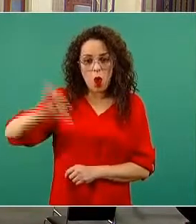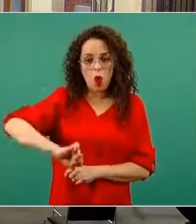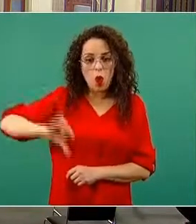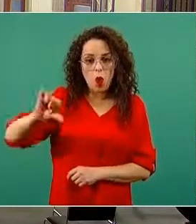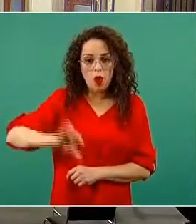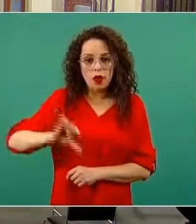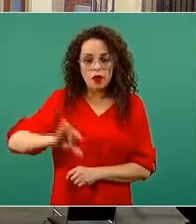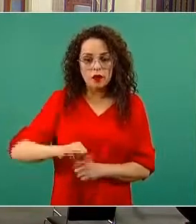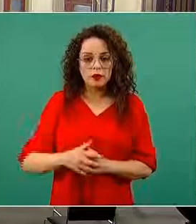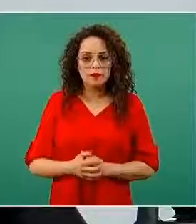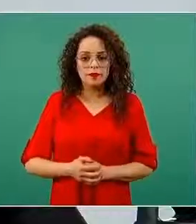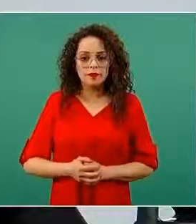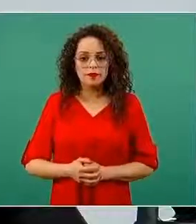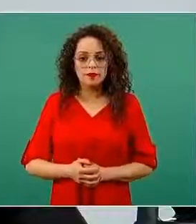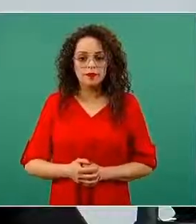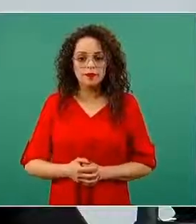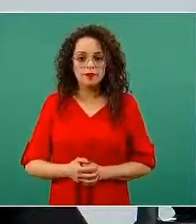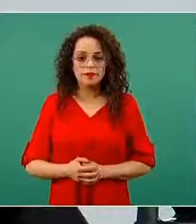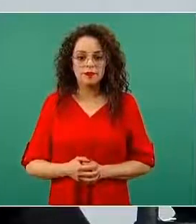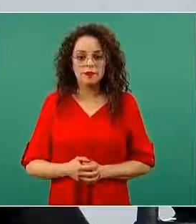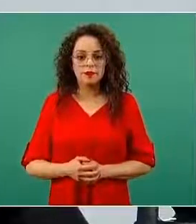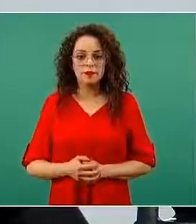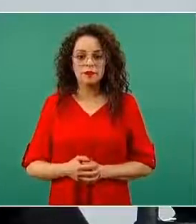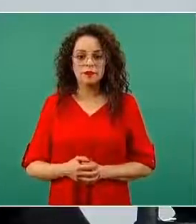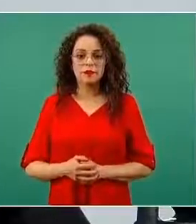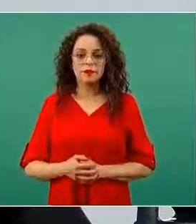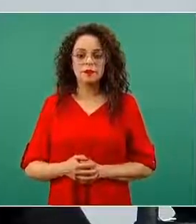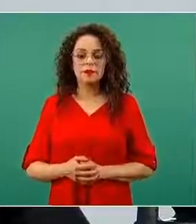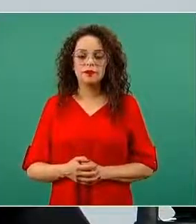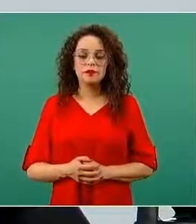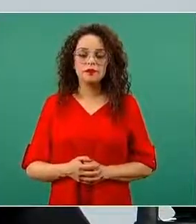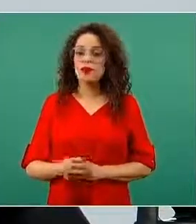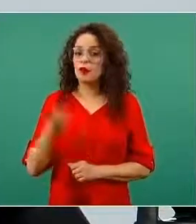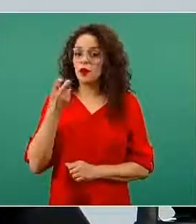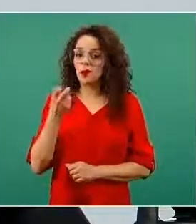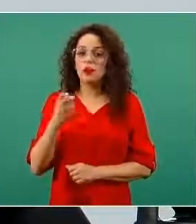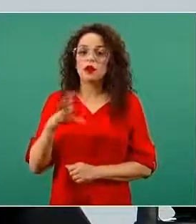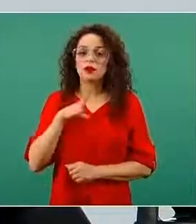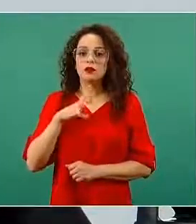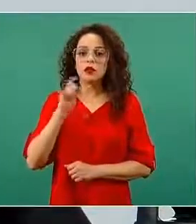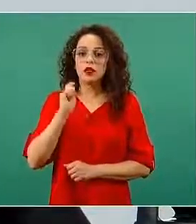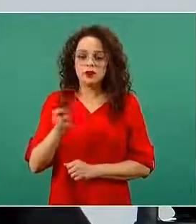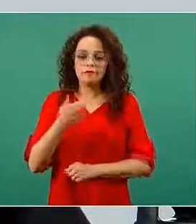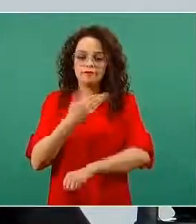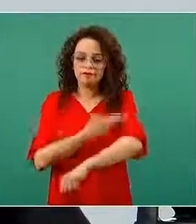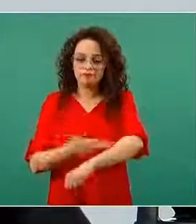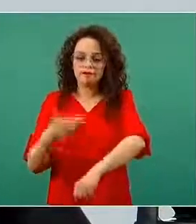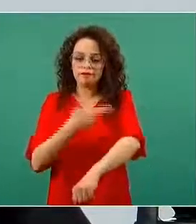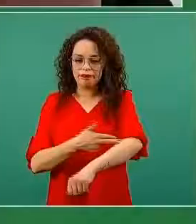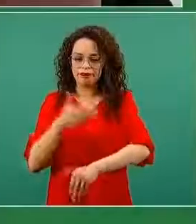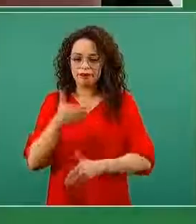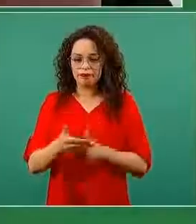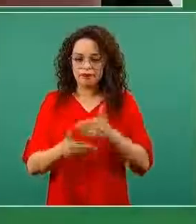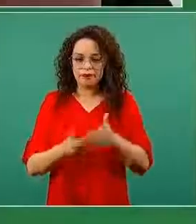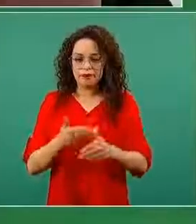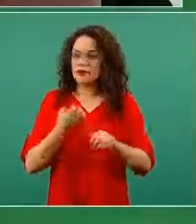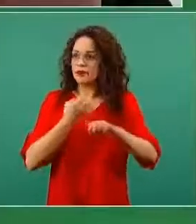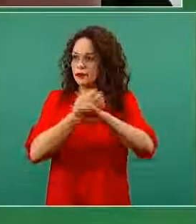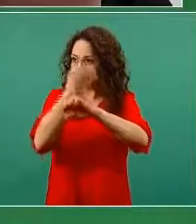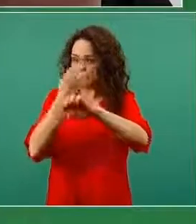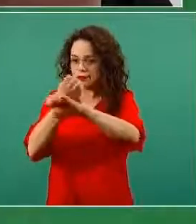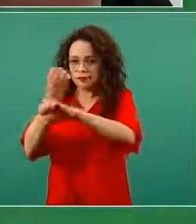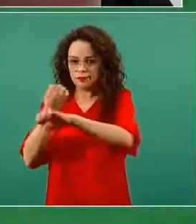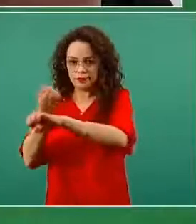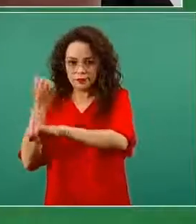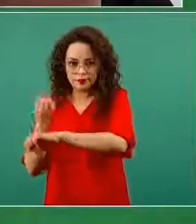Entonces, para ello hemos proyectado todavía una serie de procesos preparativos en las entidades federativas